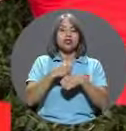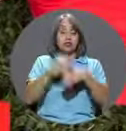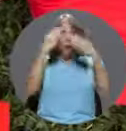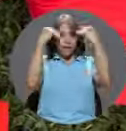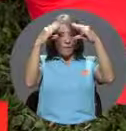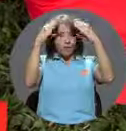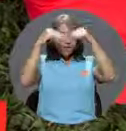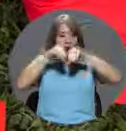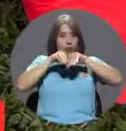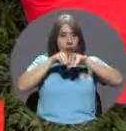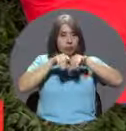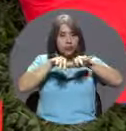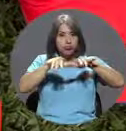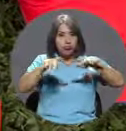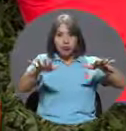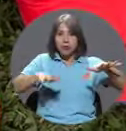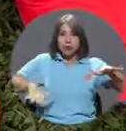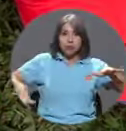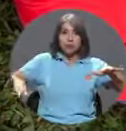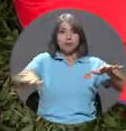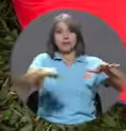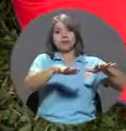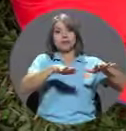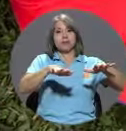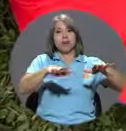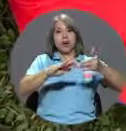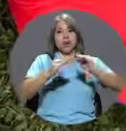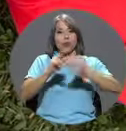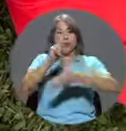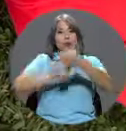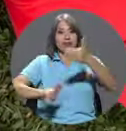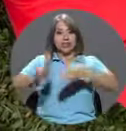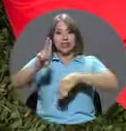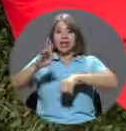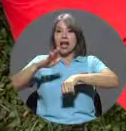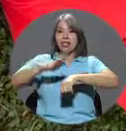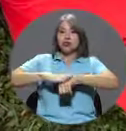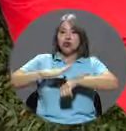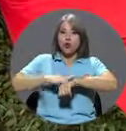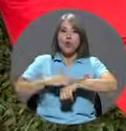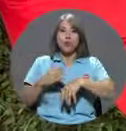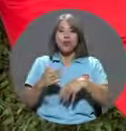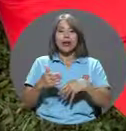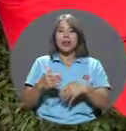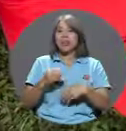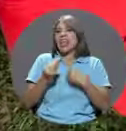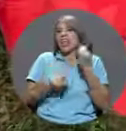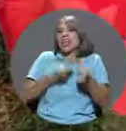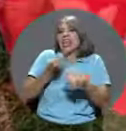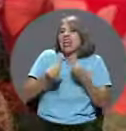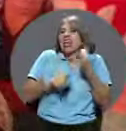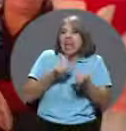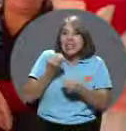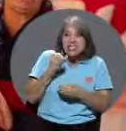hemos emitido una circular a la comunidad universitaria sobre el actuar en un